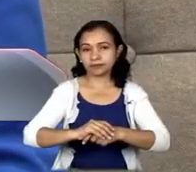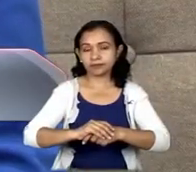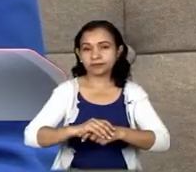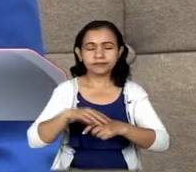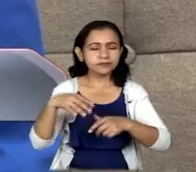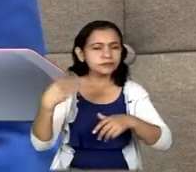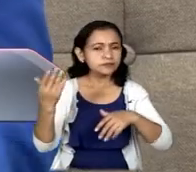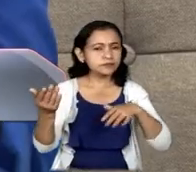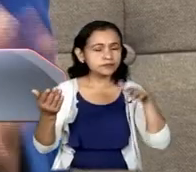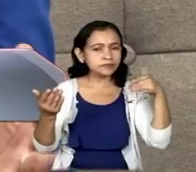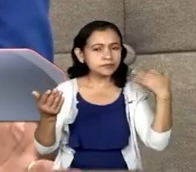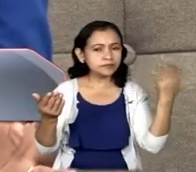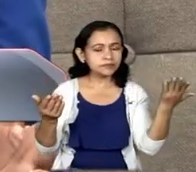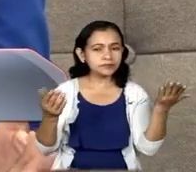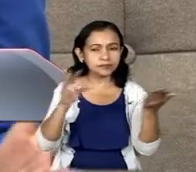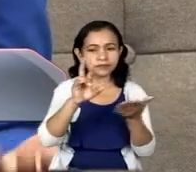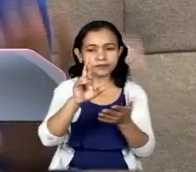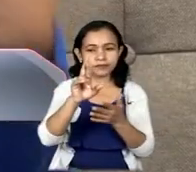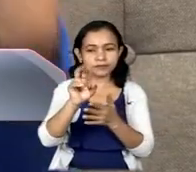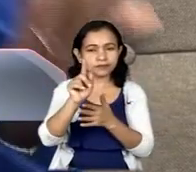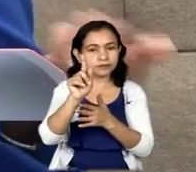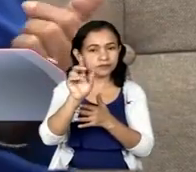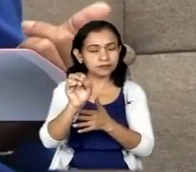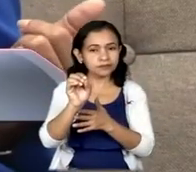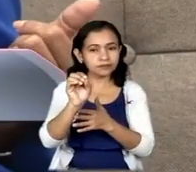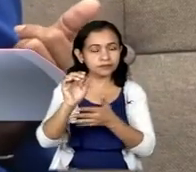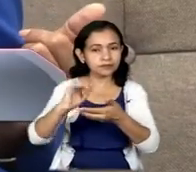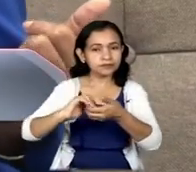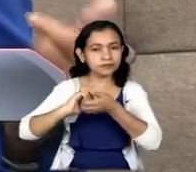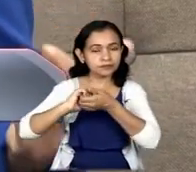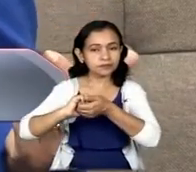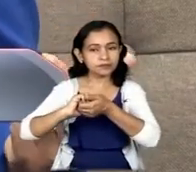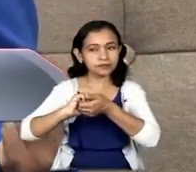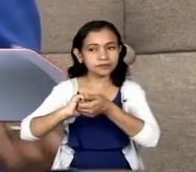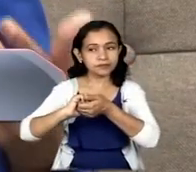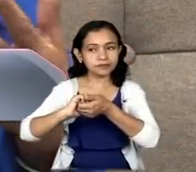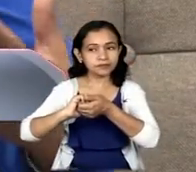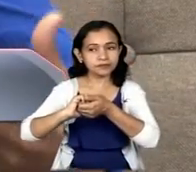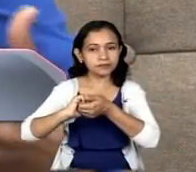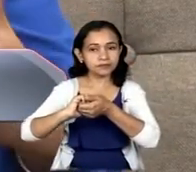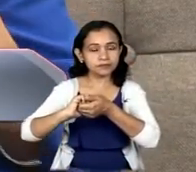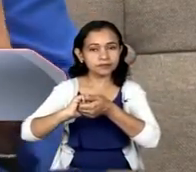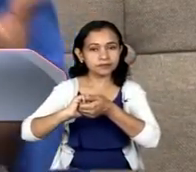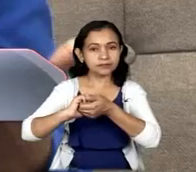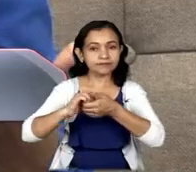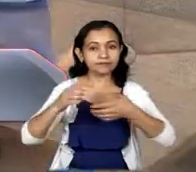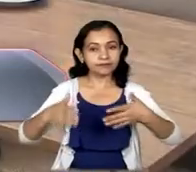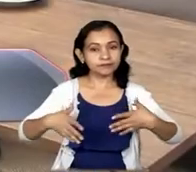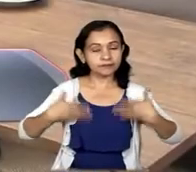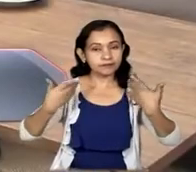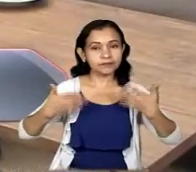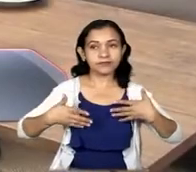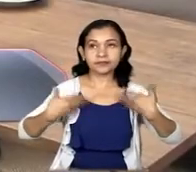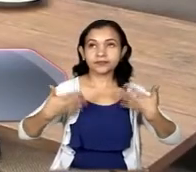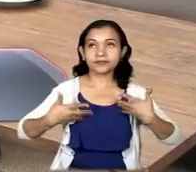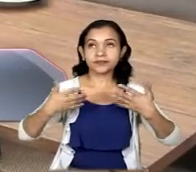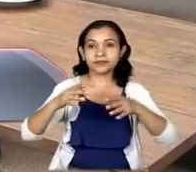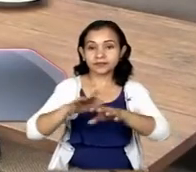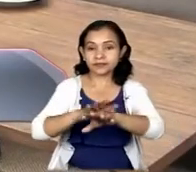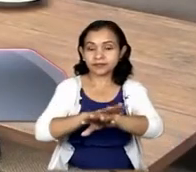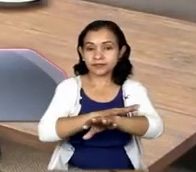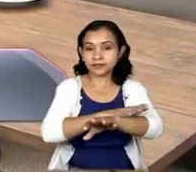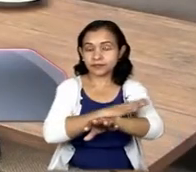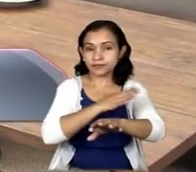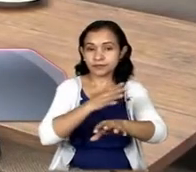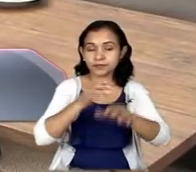¿Cuál sería uno de los retos de mis colegas docentes? Es entusiasmarse, sentir las ganas